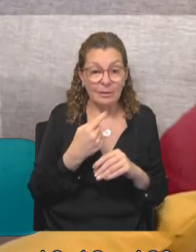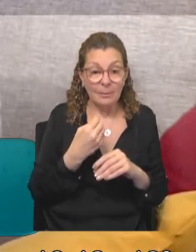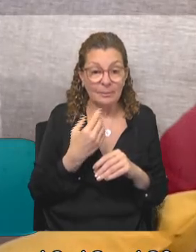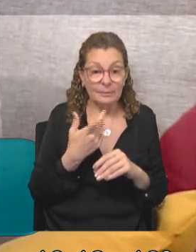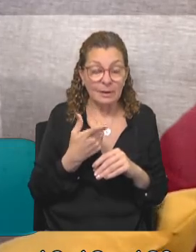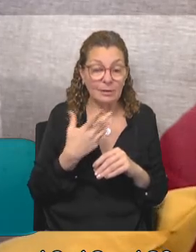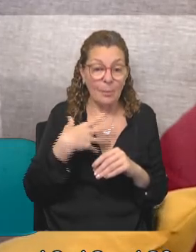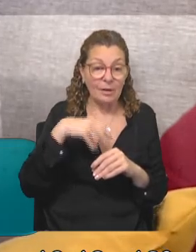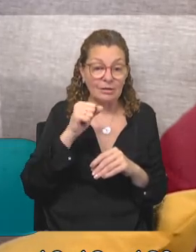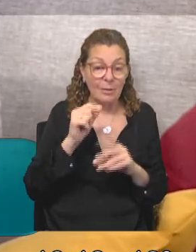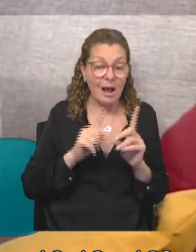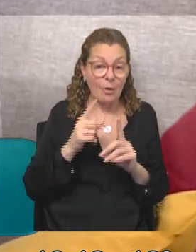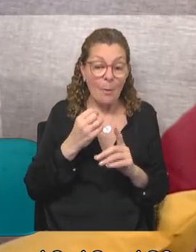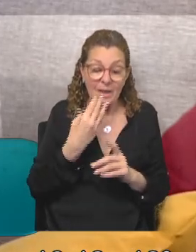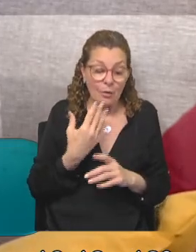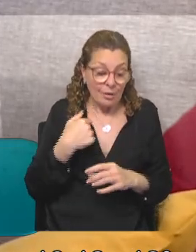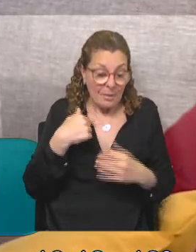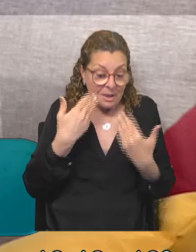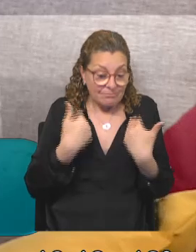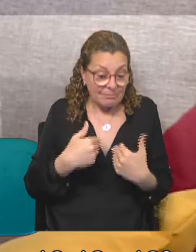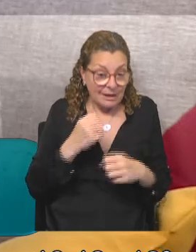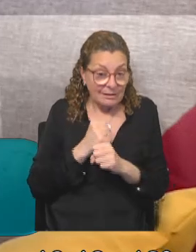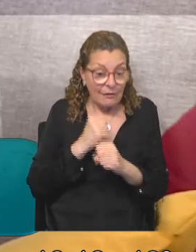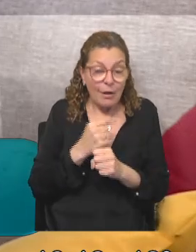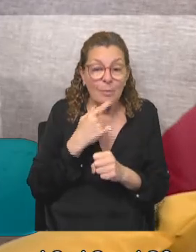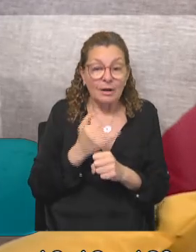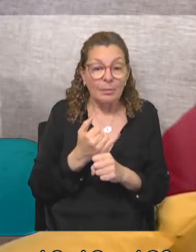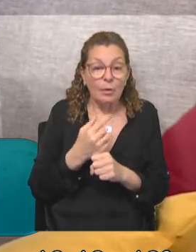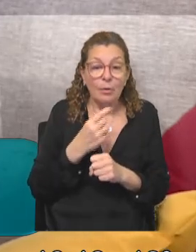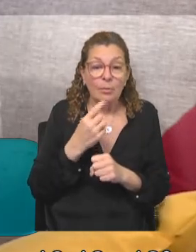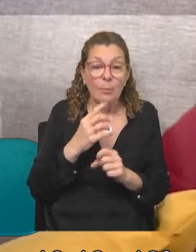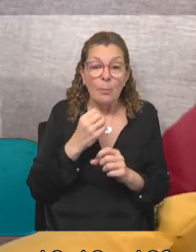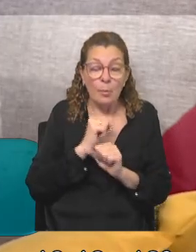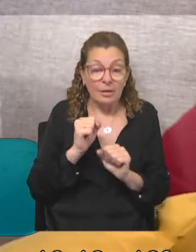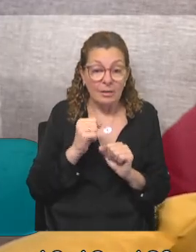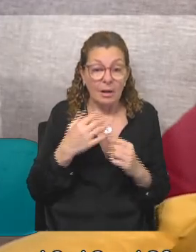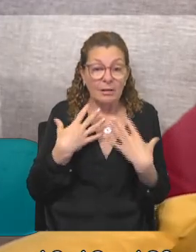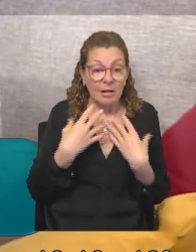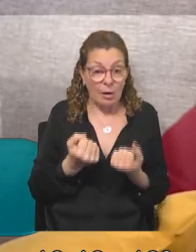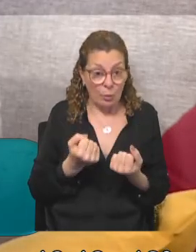mejorar, me lleva a dar una mejor versión de mí en mi trabajo, puede ser saludable, y seguramente